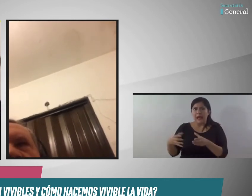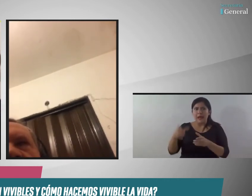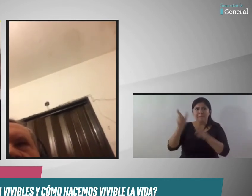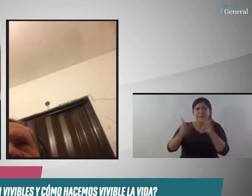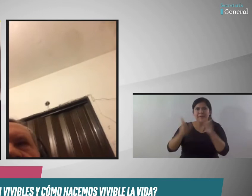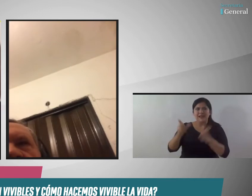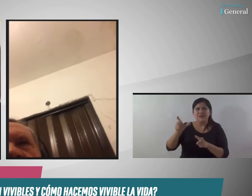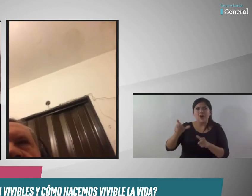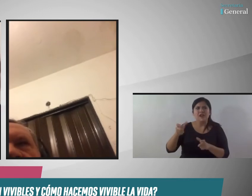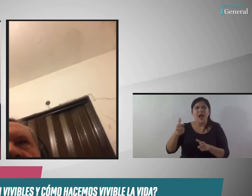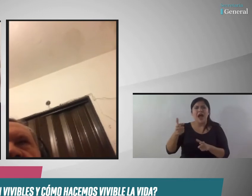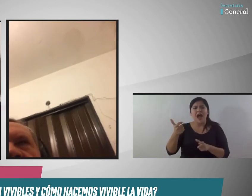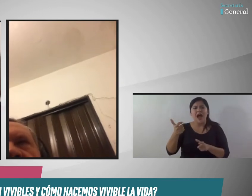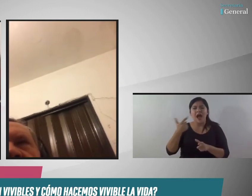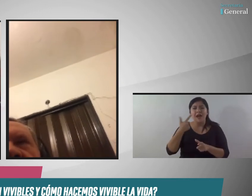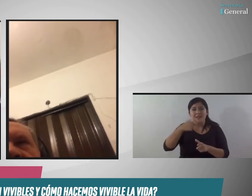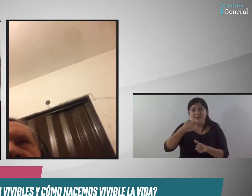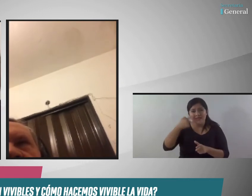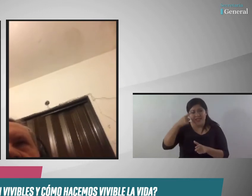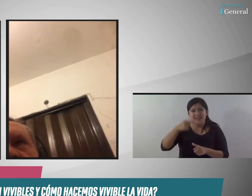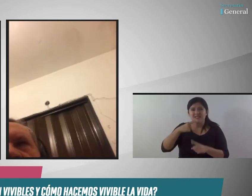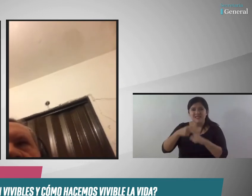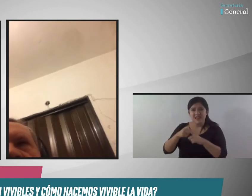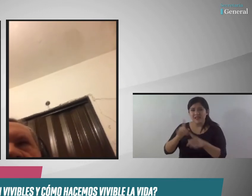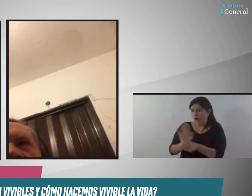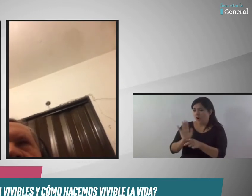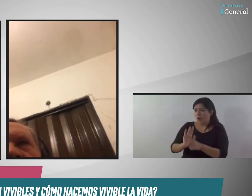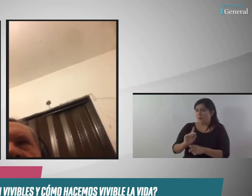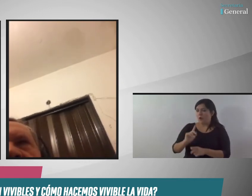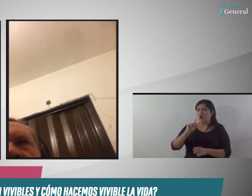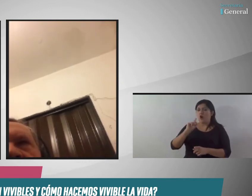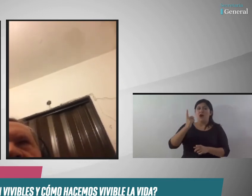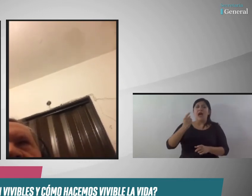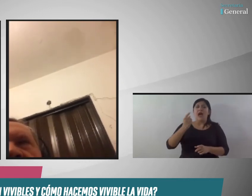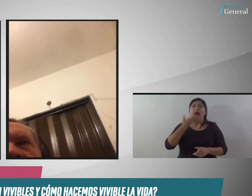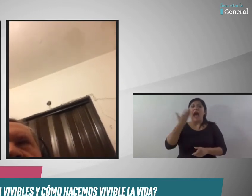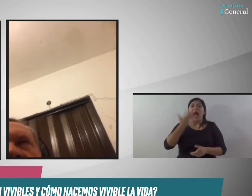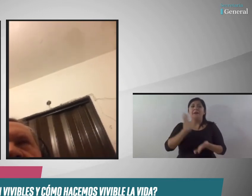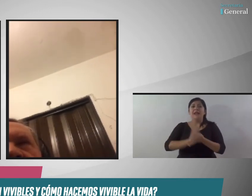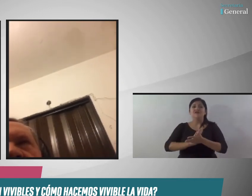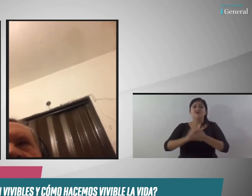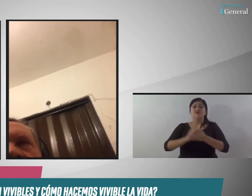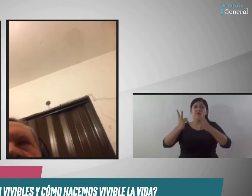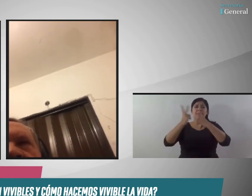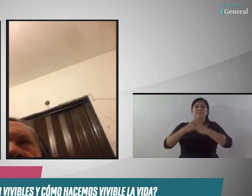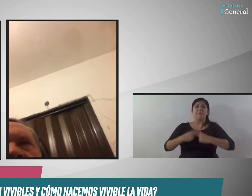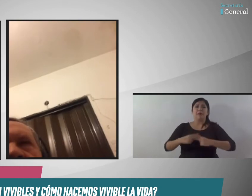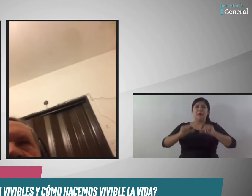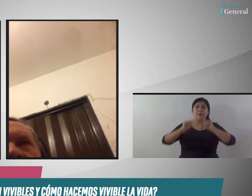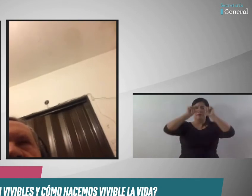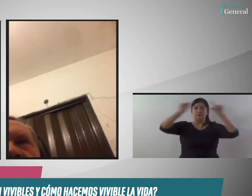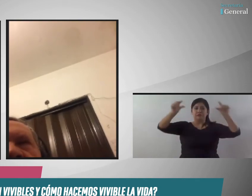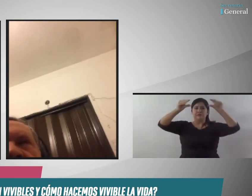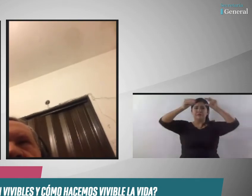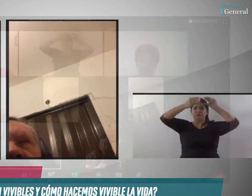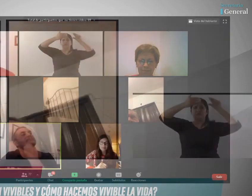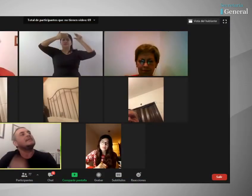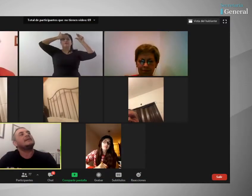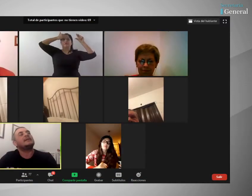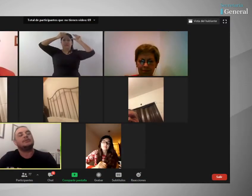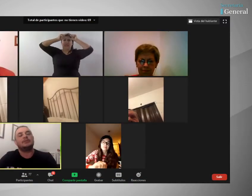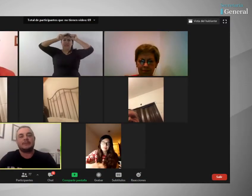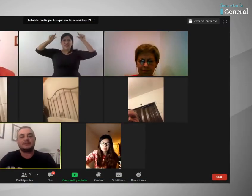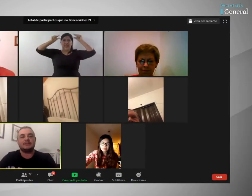intersex nos autopatologizábamos porque hablábamos de nuestros diagnósticos. Entonces tuvimos que